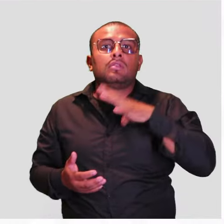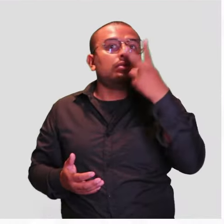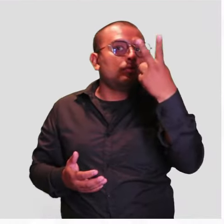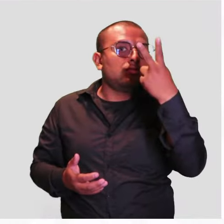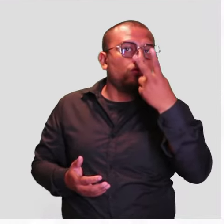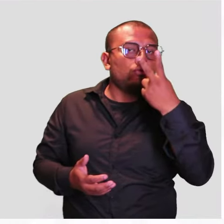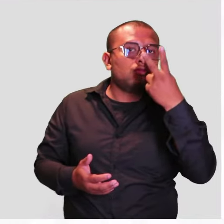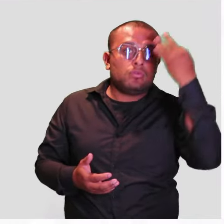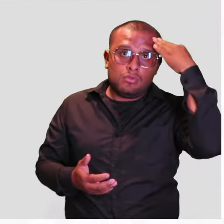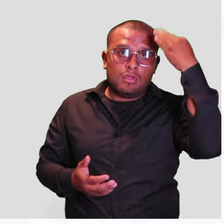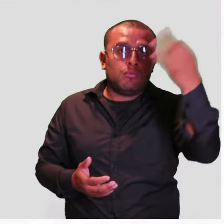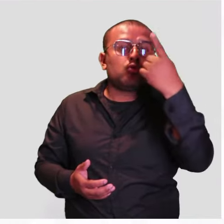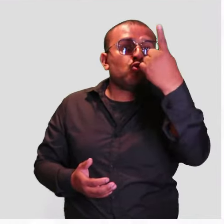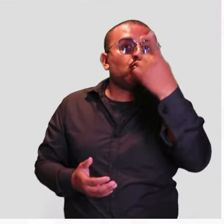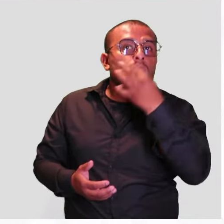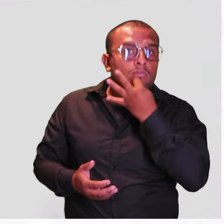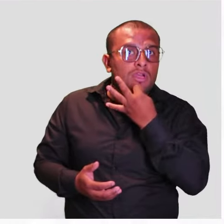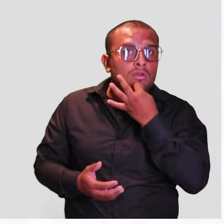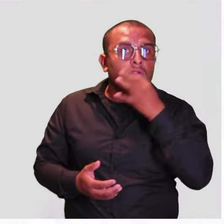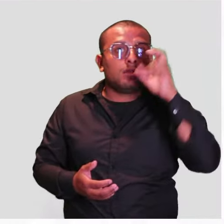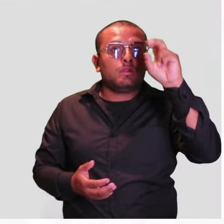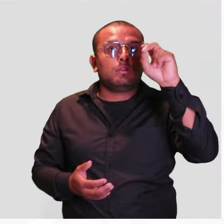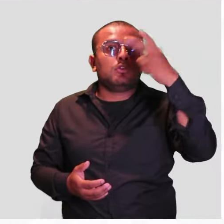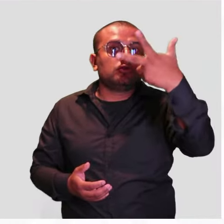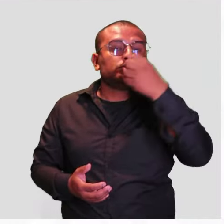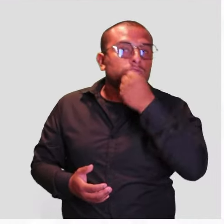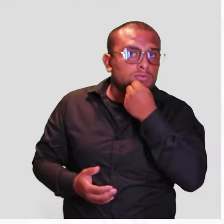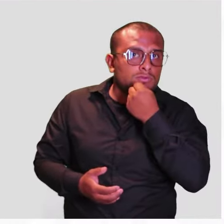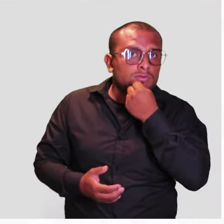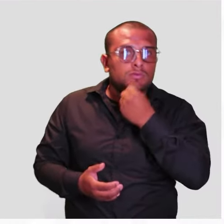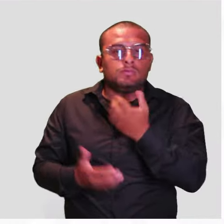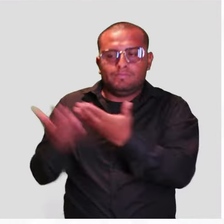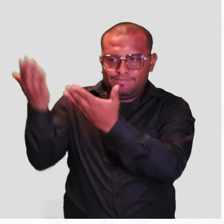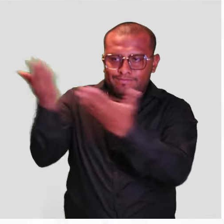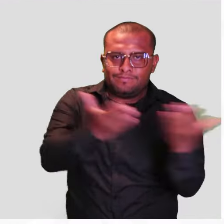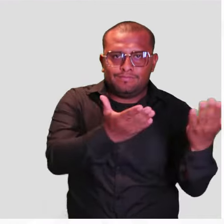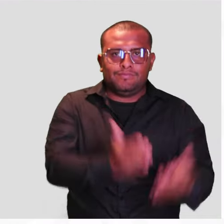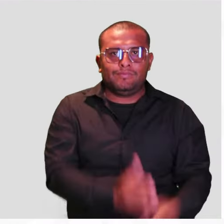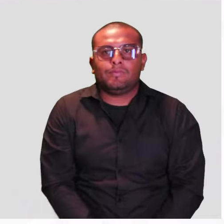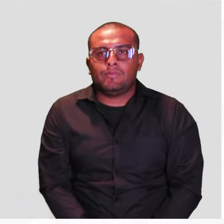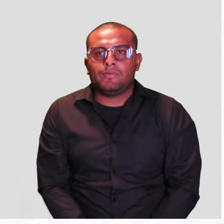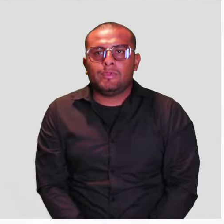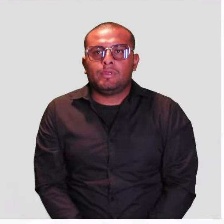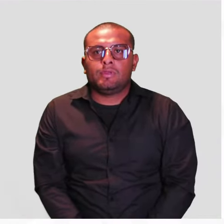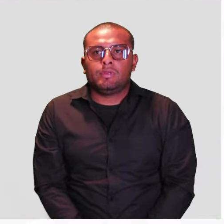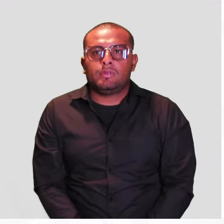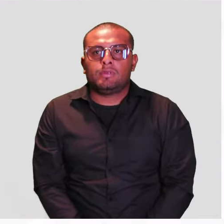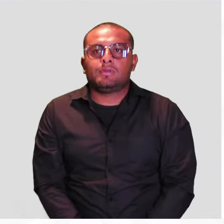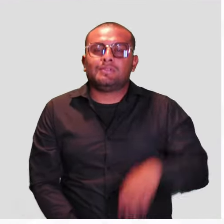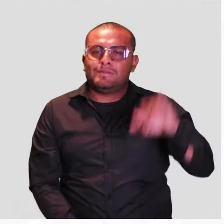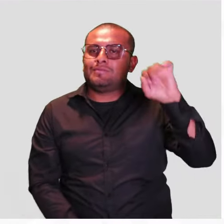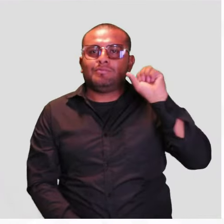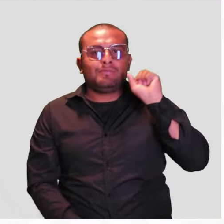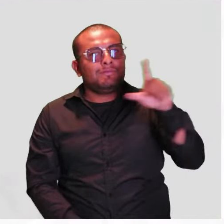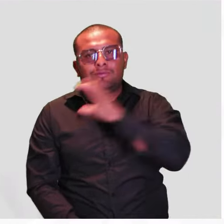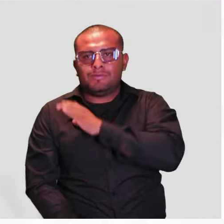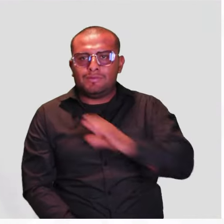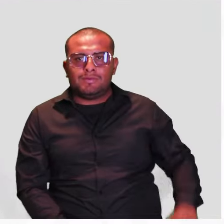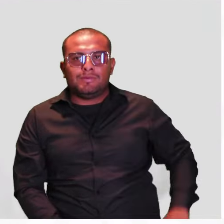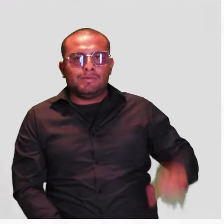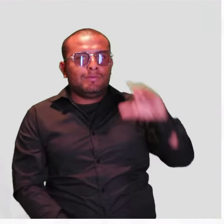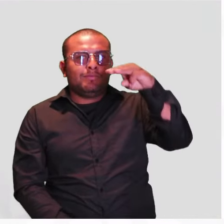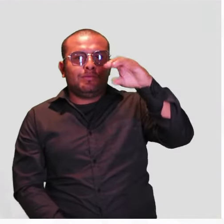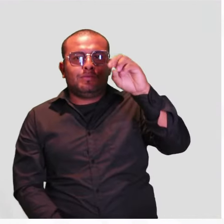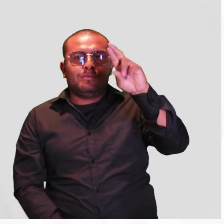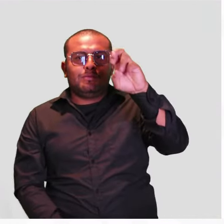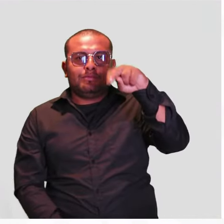todavía 1:38. Adelante. Sí, gracias. Volvemos con el candidato de Morena, el candidato